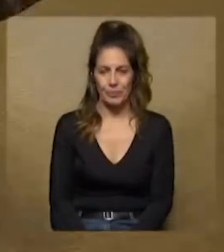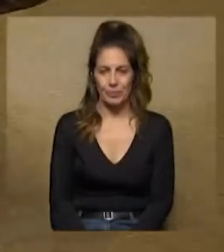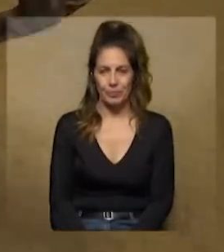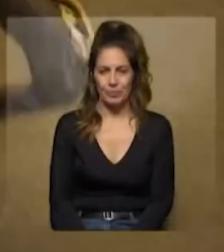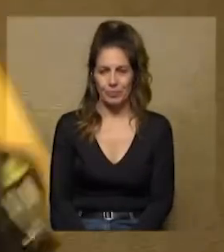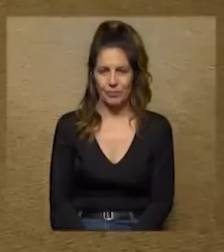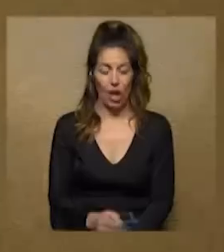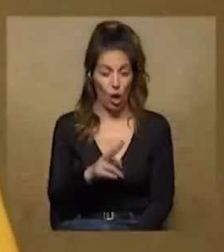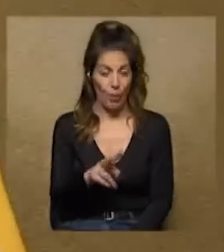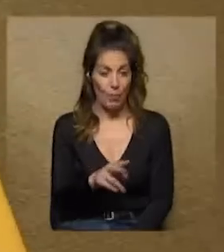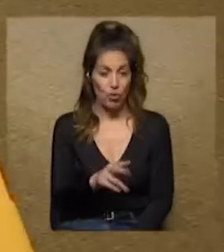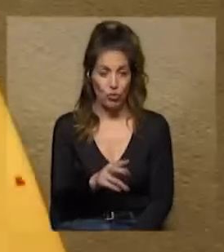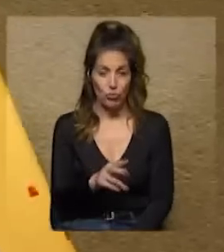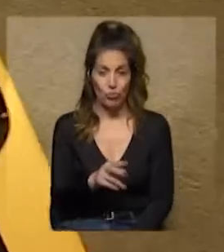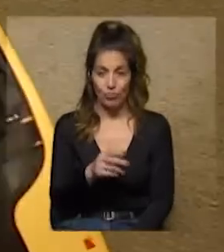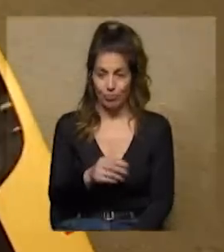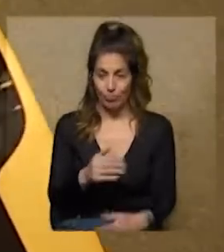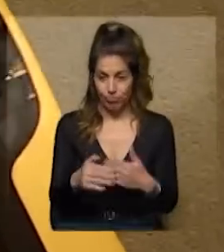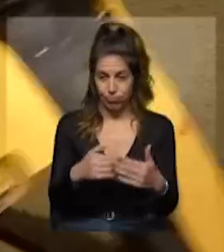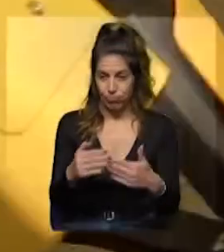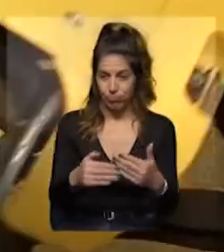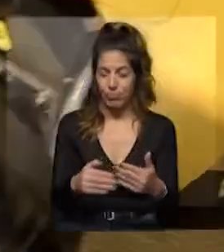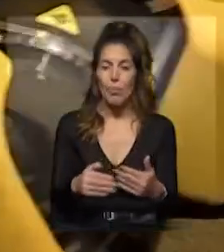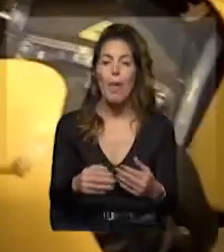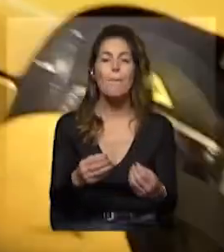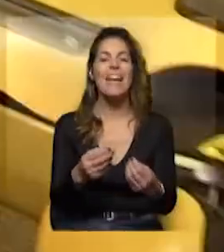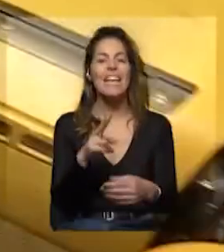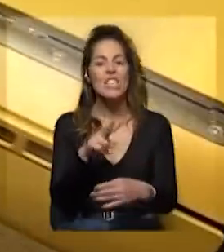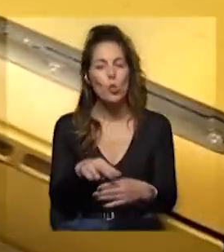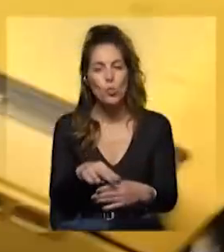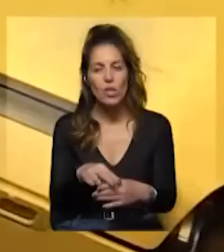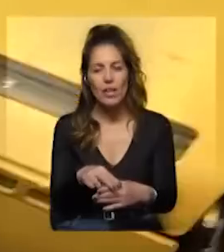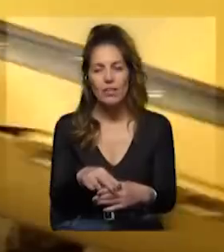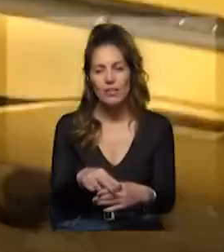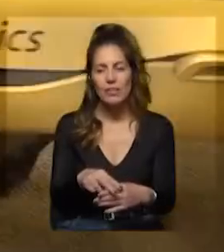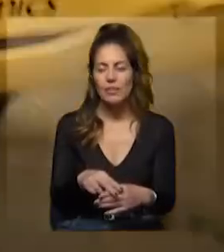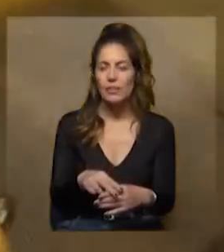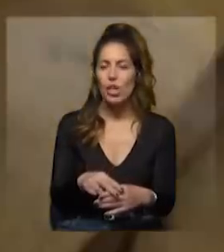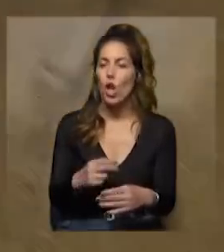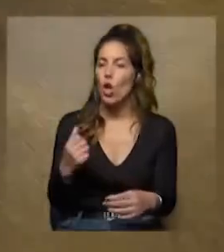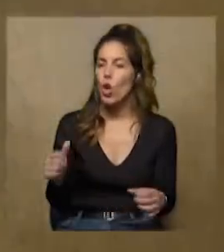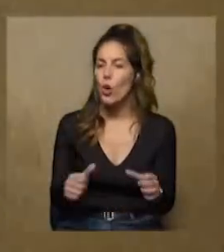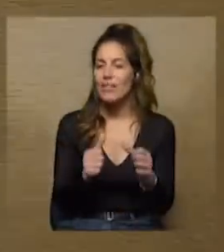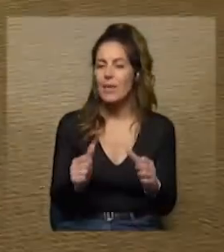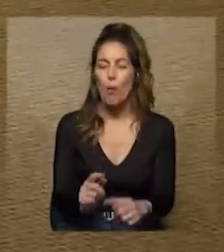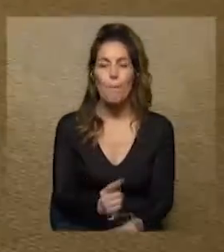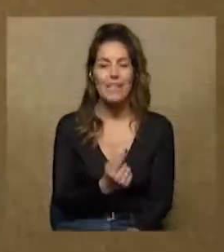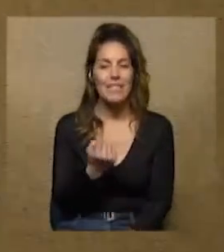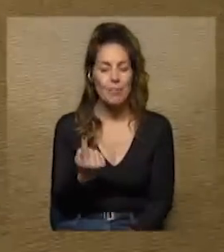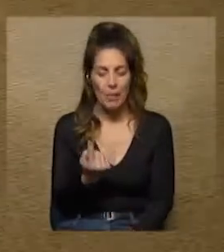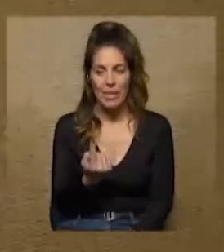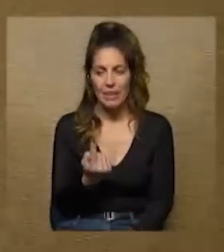va ahí lo vemos como se mueve tap un poquito más adelante y habitualmente para qué se usa Mira nosotros lo hacemos principalmente